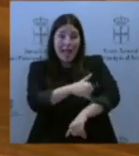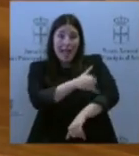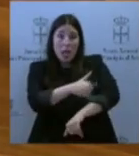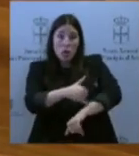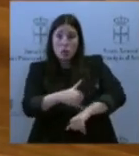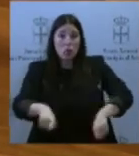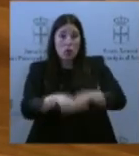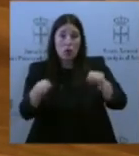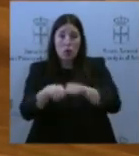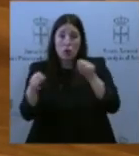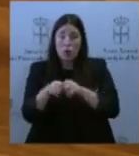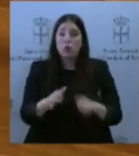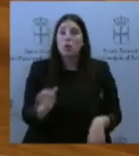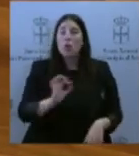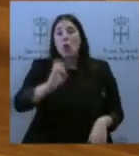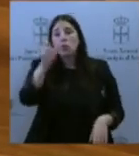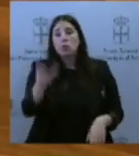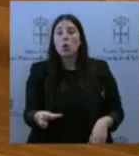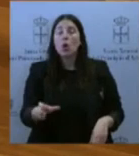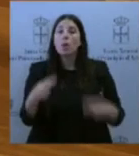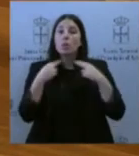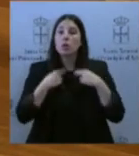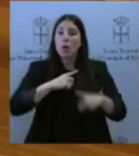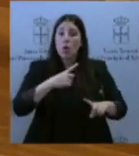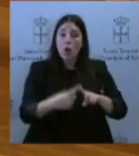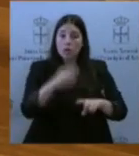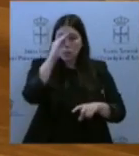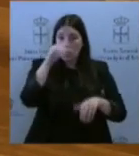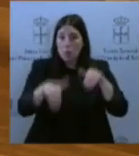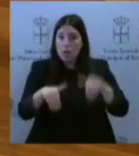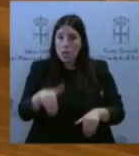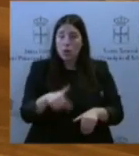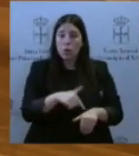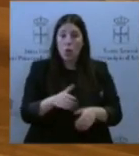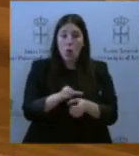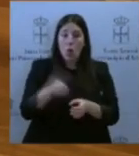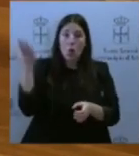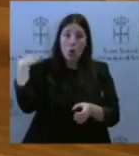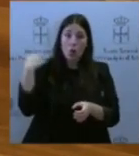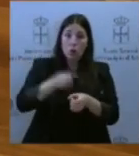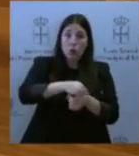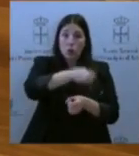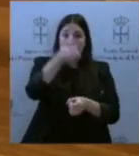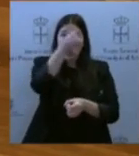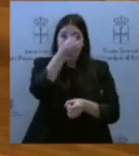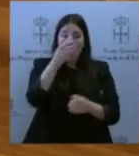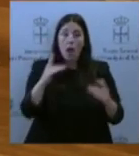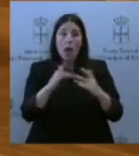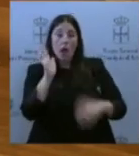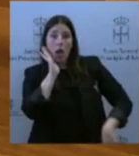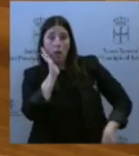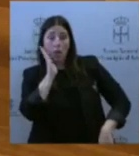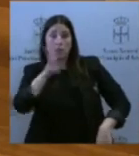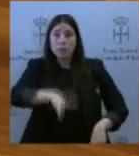General, minero también, con la columna reventada, después de 3 meses en la cama, sin poder moverse, esperando más de un año para hacer una resonancia